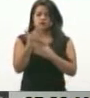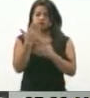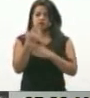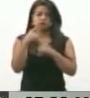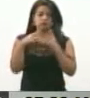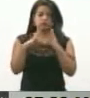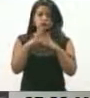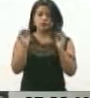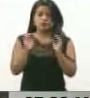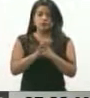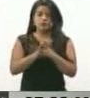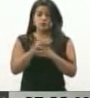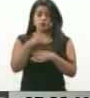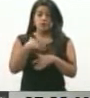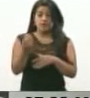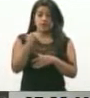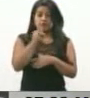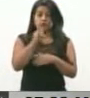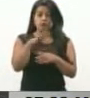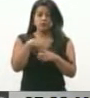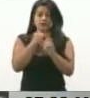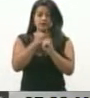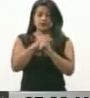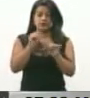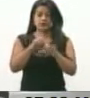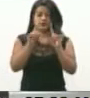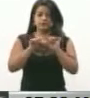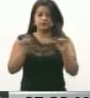Para mayor información, visita el portal